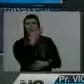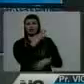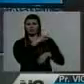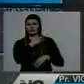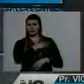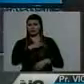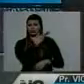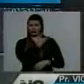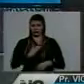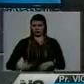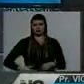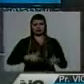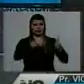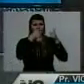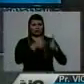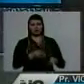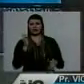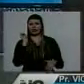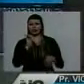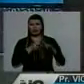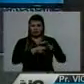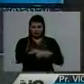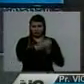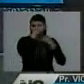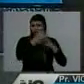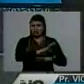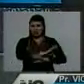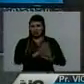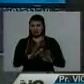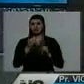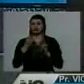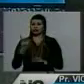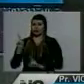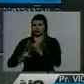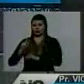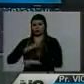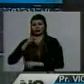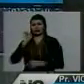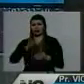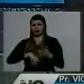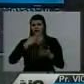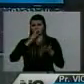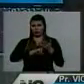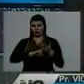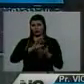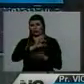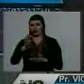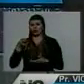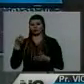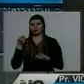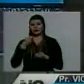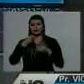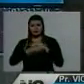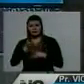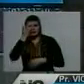pero evadimos impuestos y practicamos en forma directa o indirecta el contrabando, no somos más que